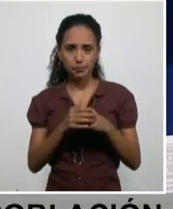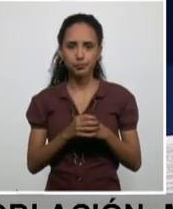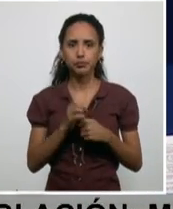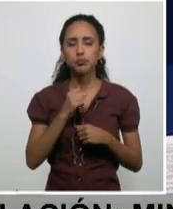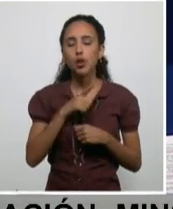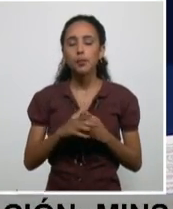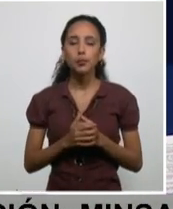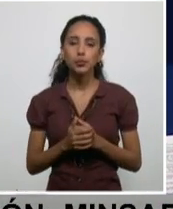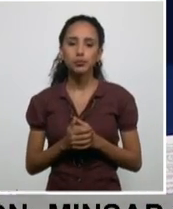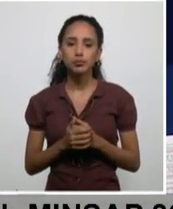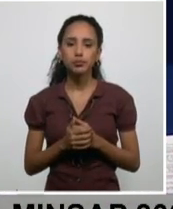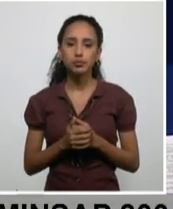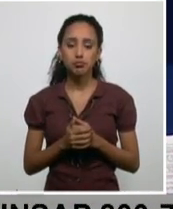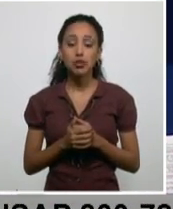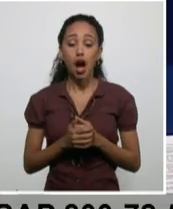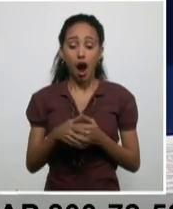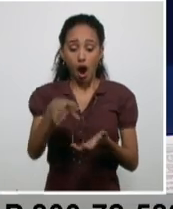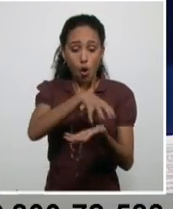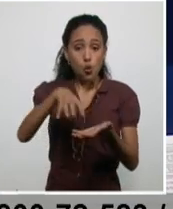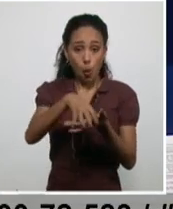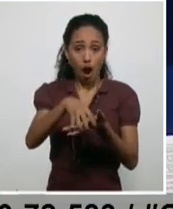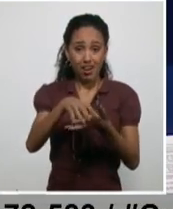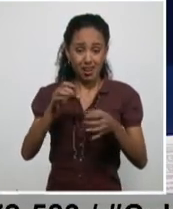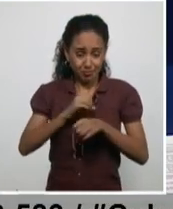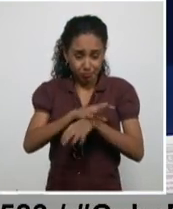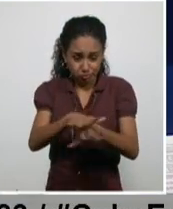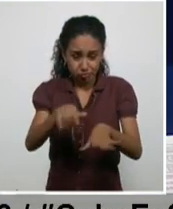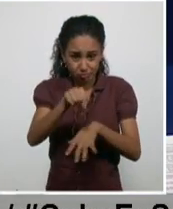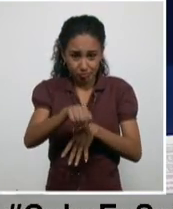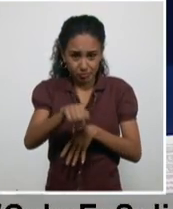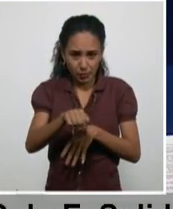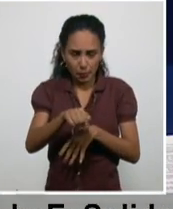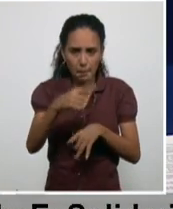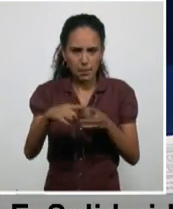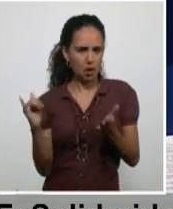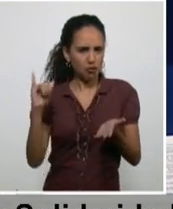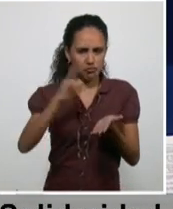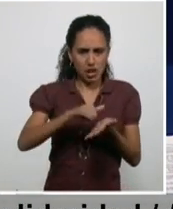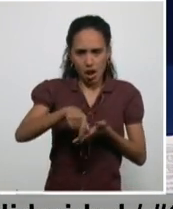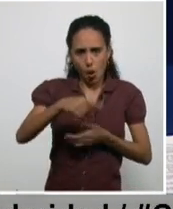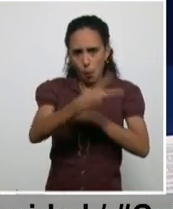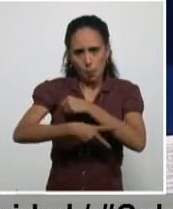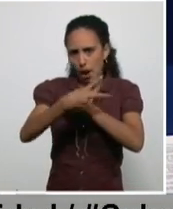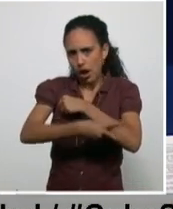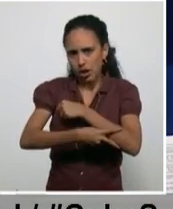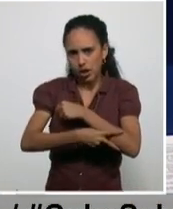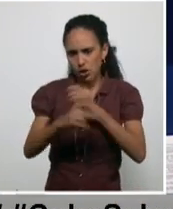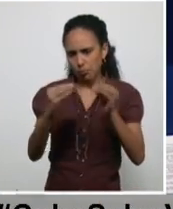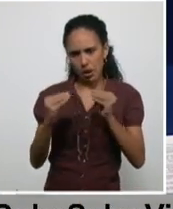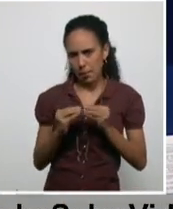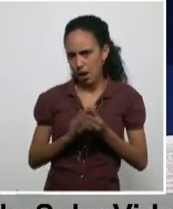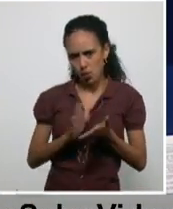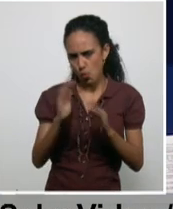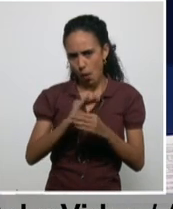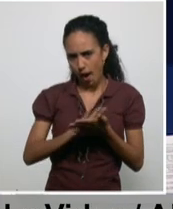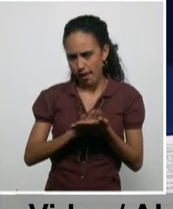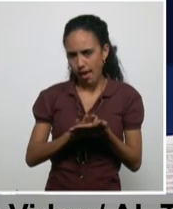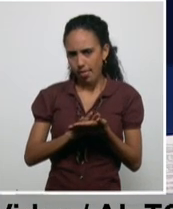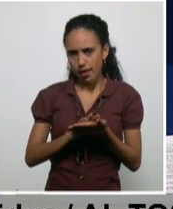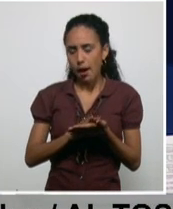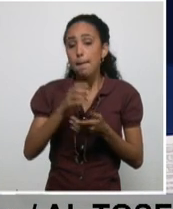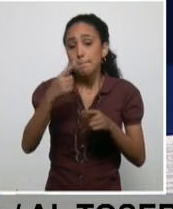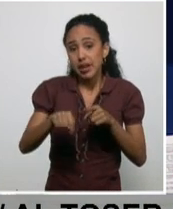lugar con transmisión, vienen a un país que no tiene transmisión hasta ese momento, contagia a su familia, digamos,